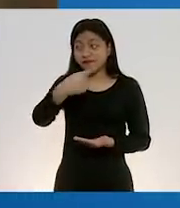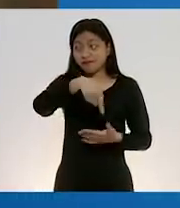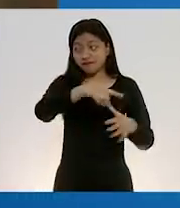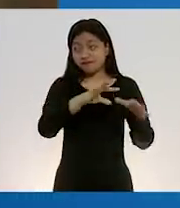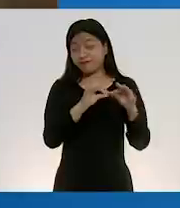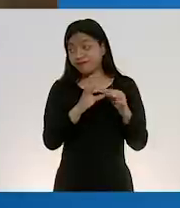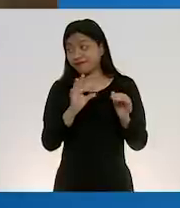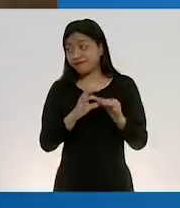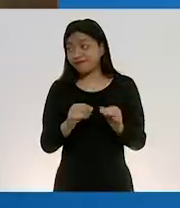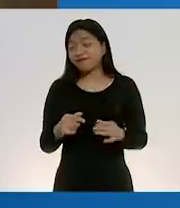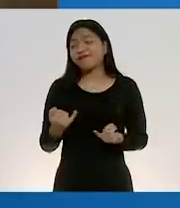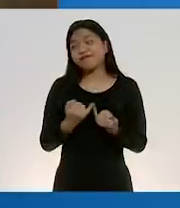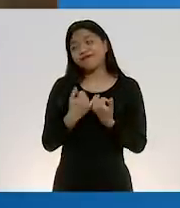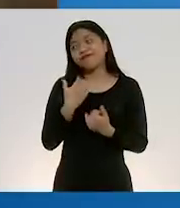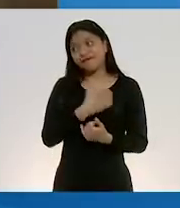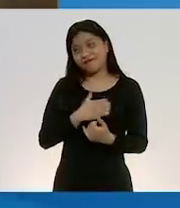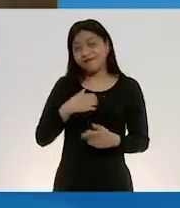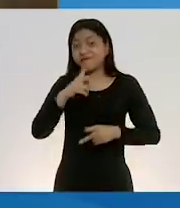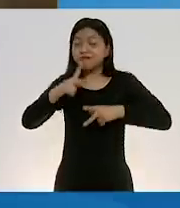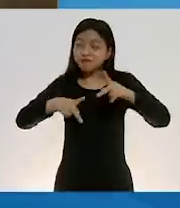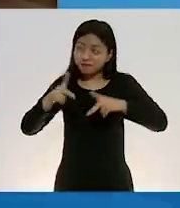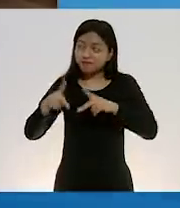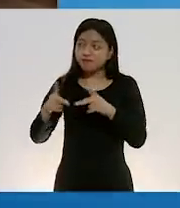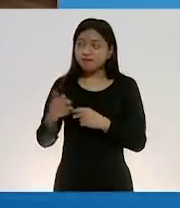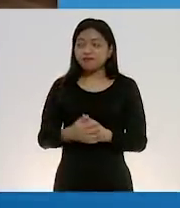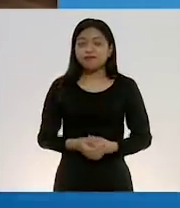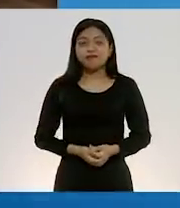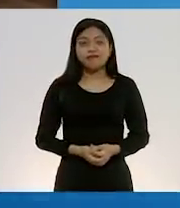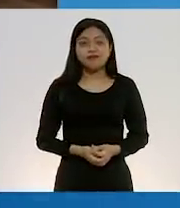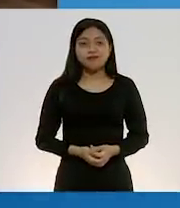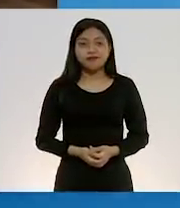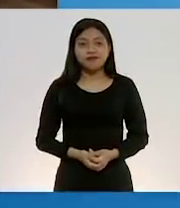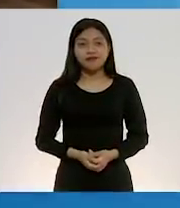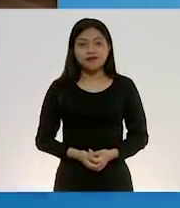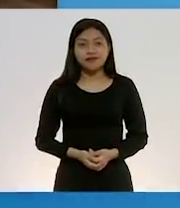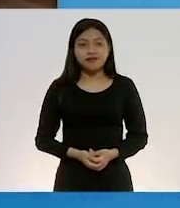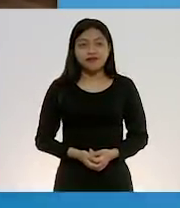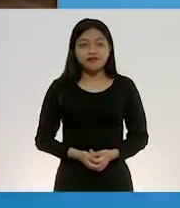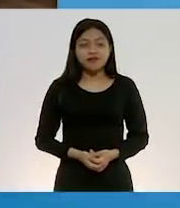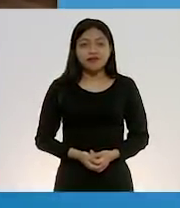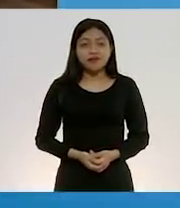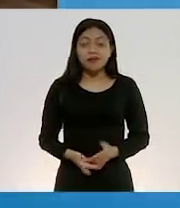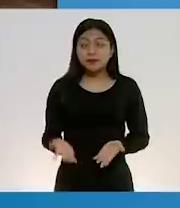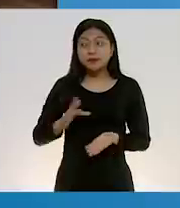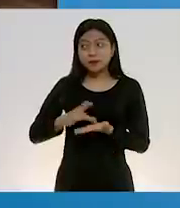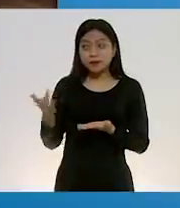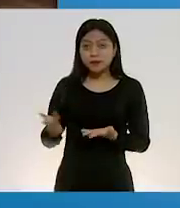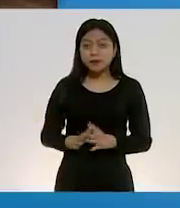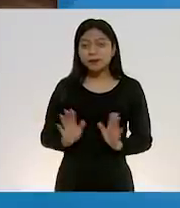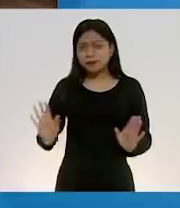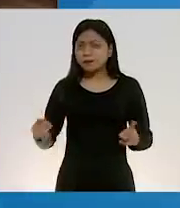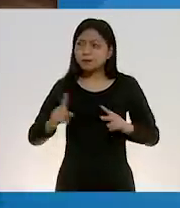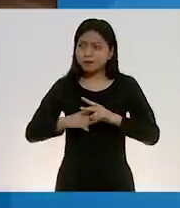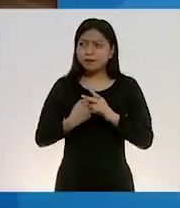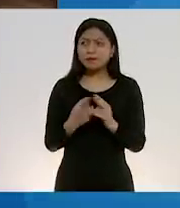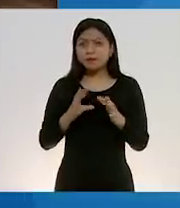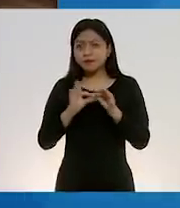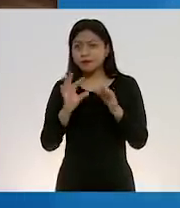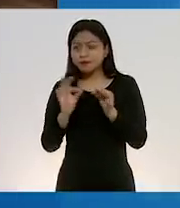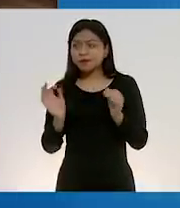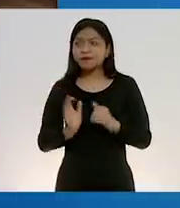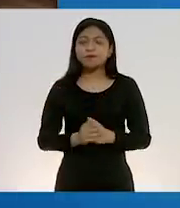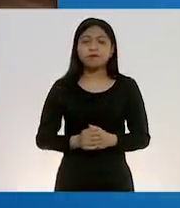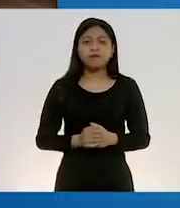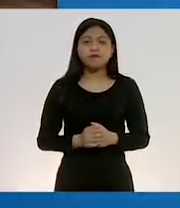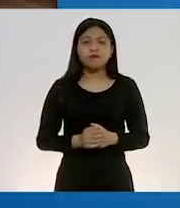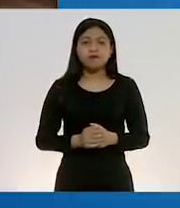y televidentes tantas cosas que tenemos en común. Gracias, Pilar. Y íbamos a empezar hablando de